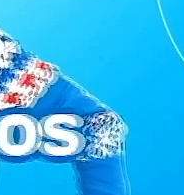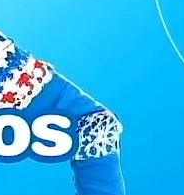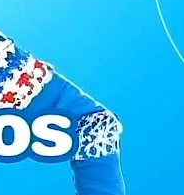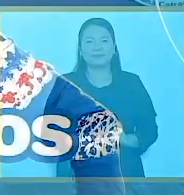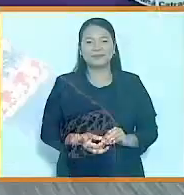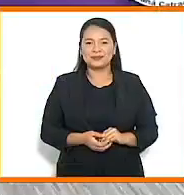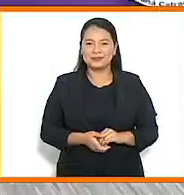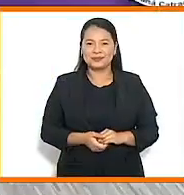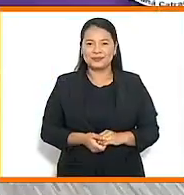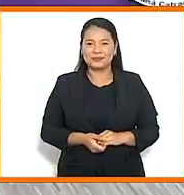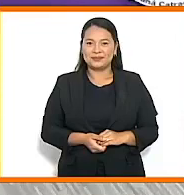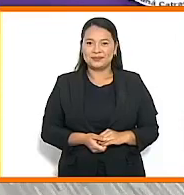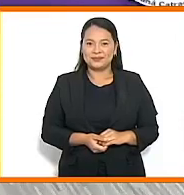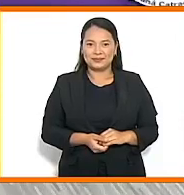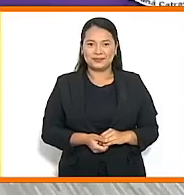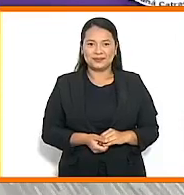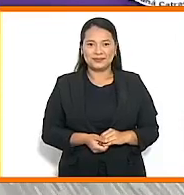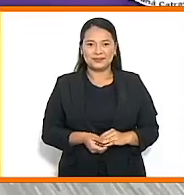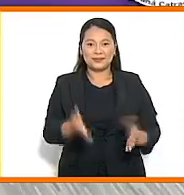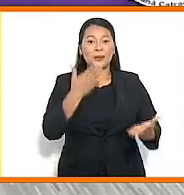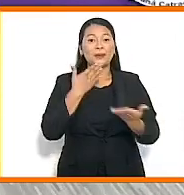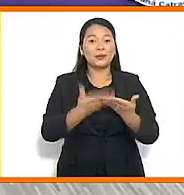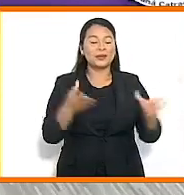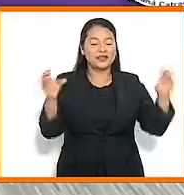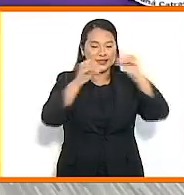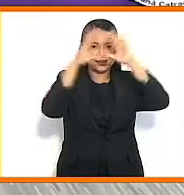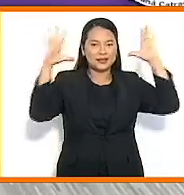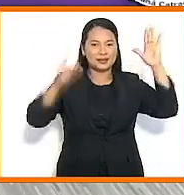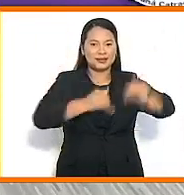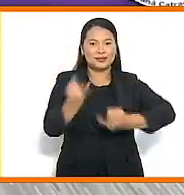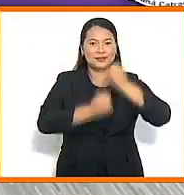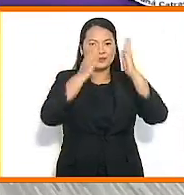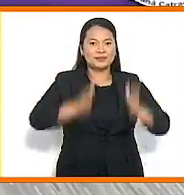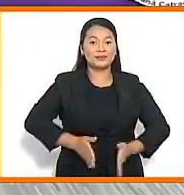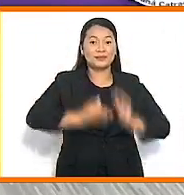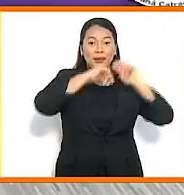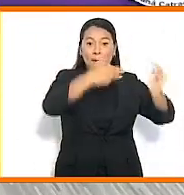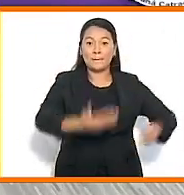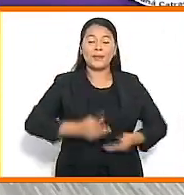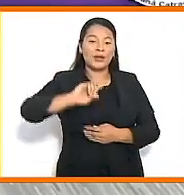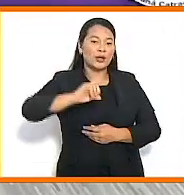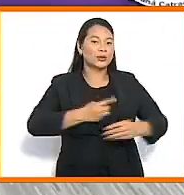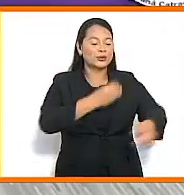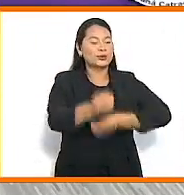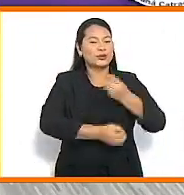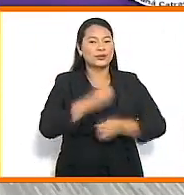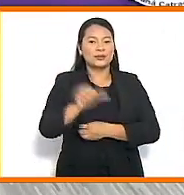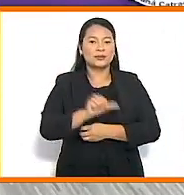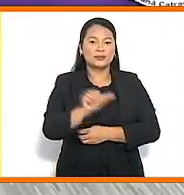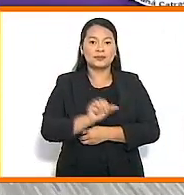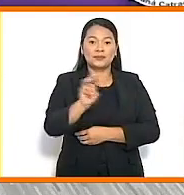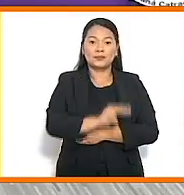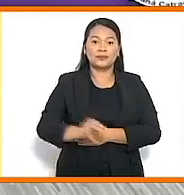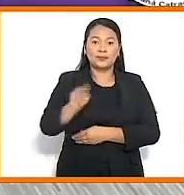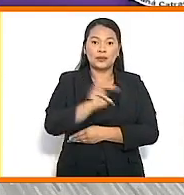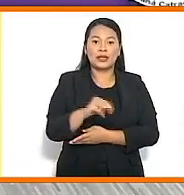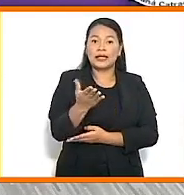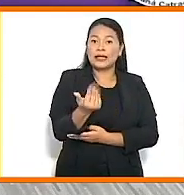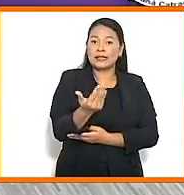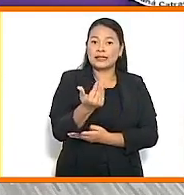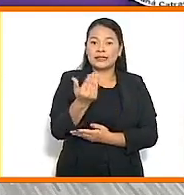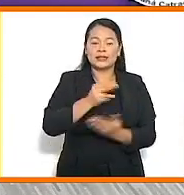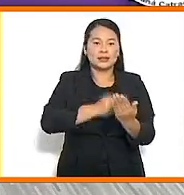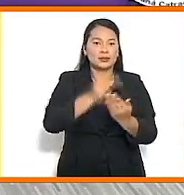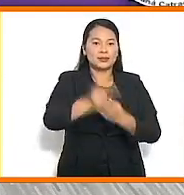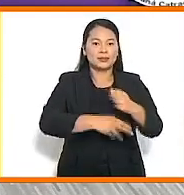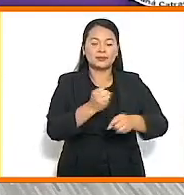vida! Muy buenos días, queridos jugadores. Bienvenidos a nuestro primer sorteo de hoy, miércoles 15 de noviembre del año